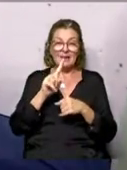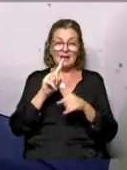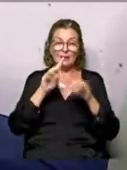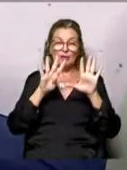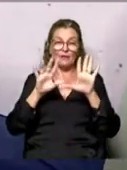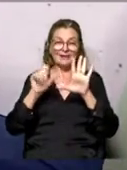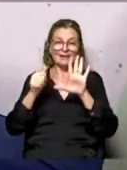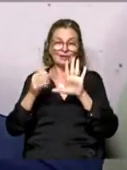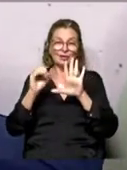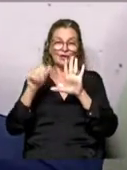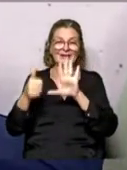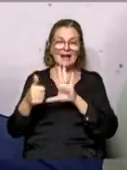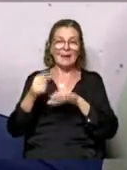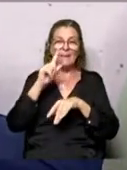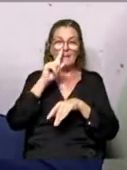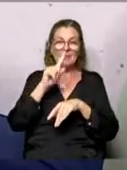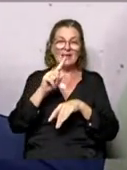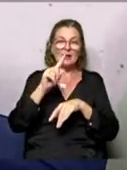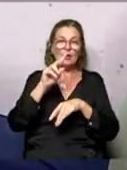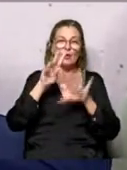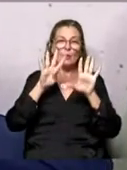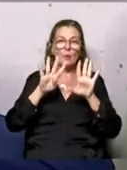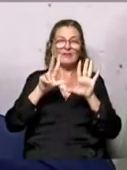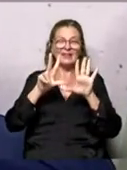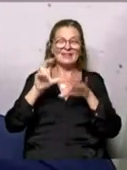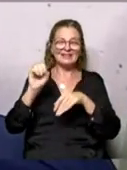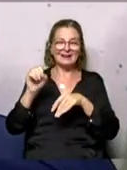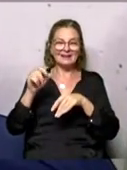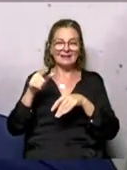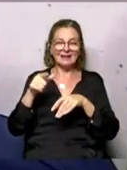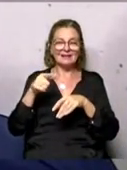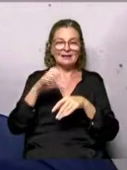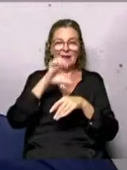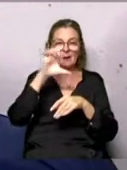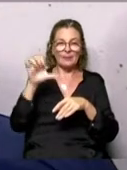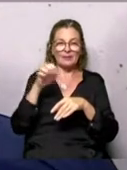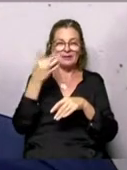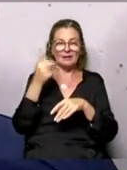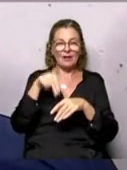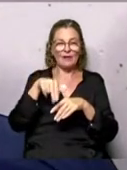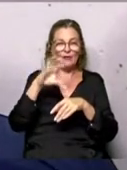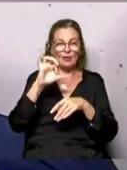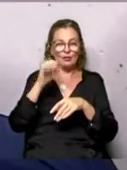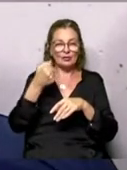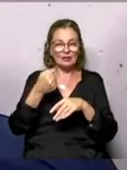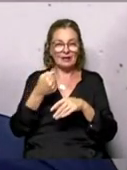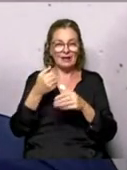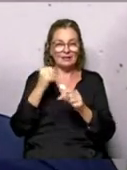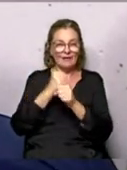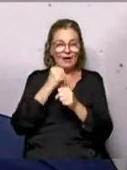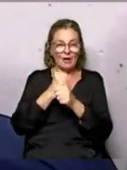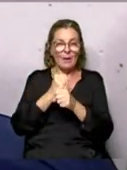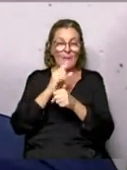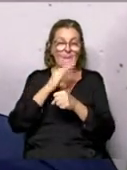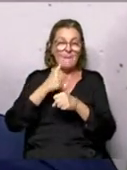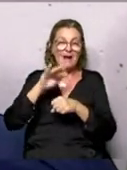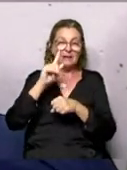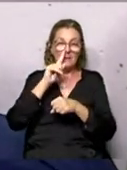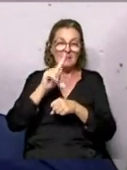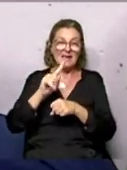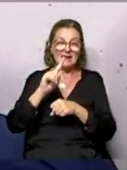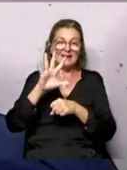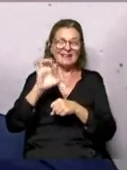en el 1930 se marca un mojón con la inauguración de la empresa Funza, que empleó a más de 1.500 vecinos para llegar